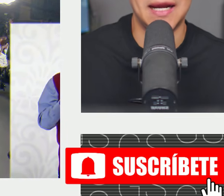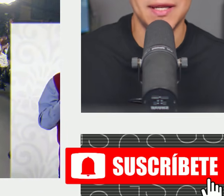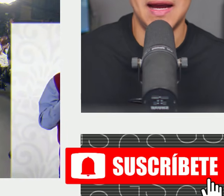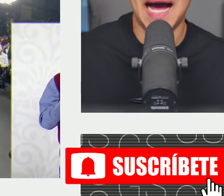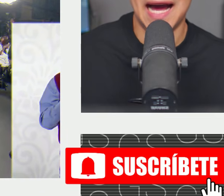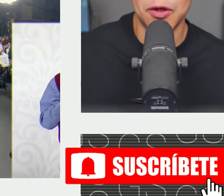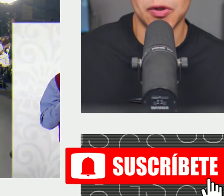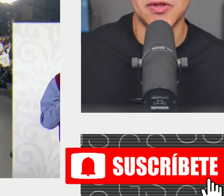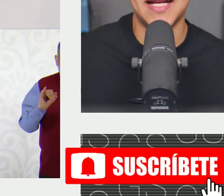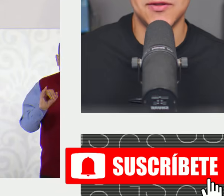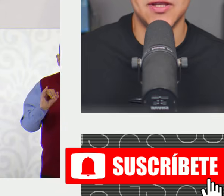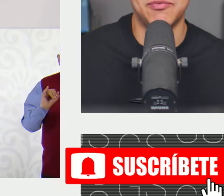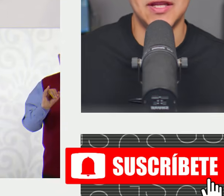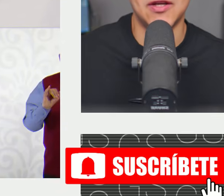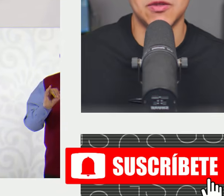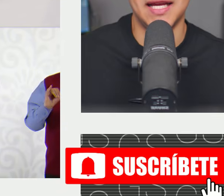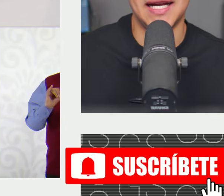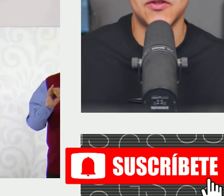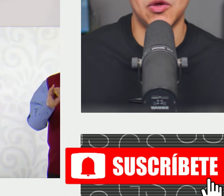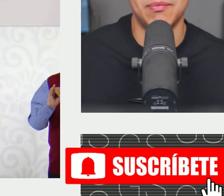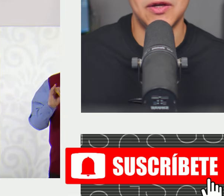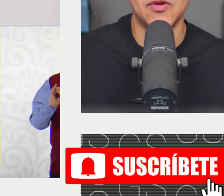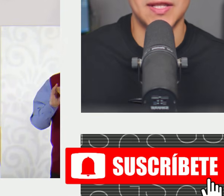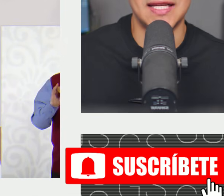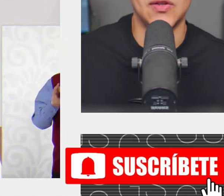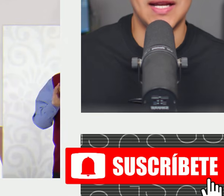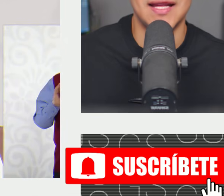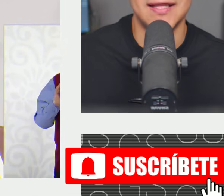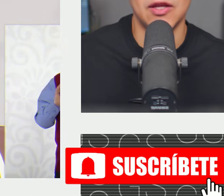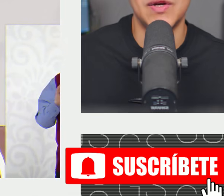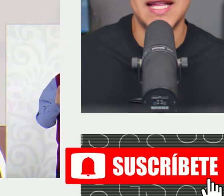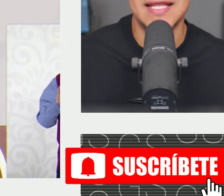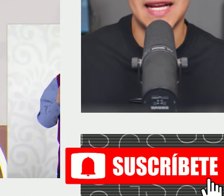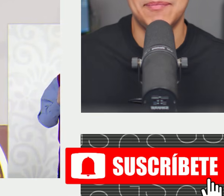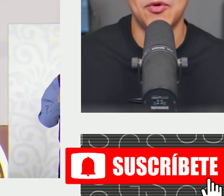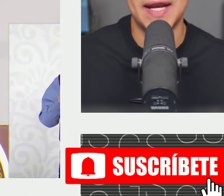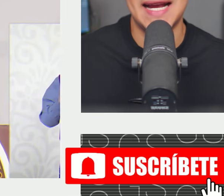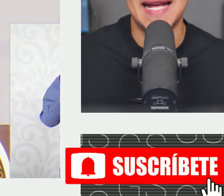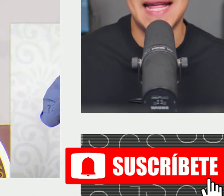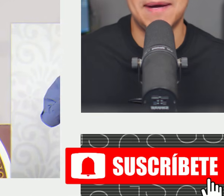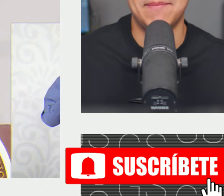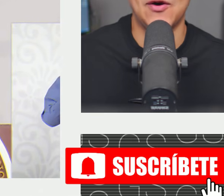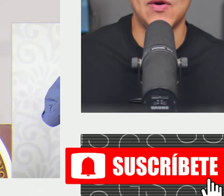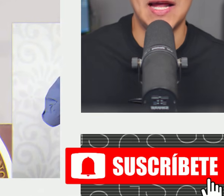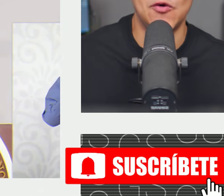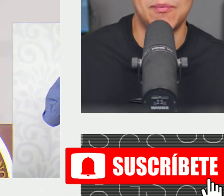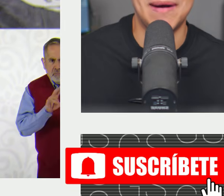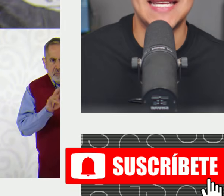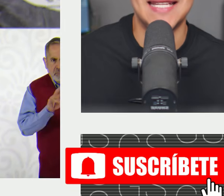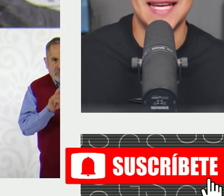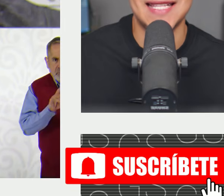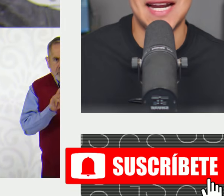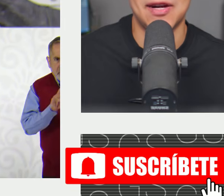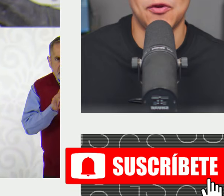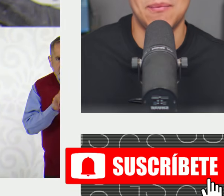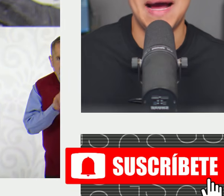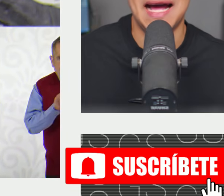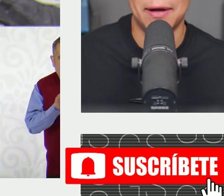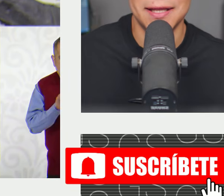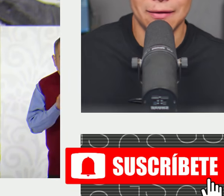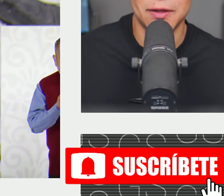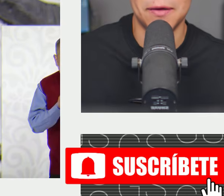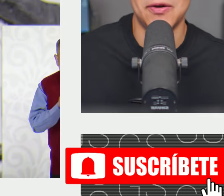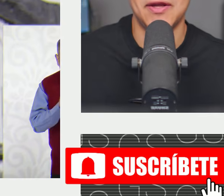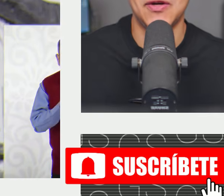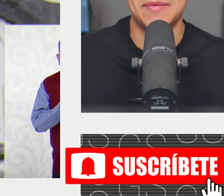sobre la mesa. Hay otros casos de políticos mexicanos con vínculos de nacionalidad estadounidense que podrían quedar bajo la lupa si esta reforma